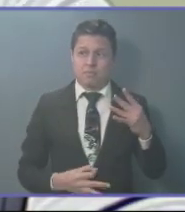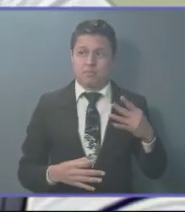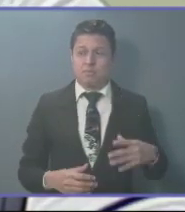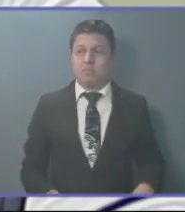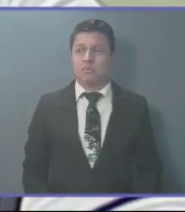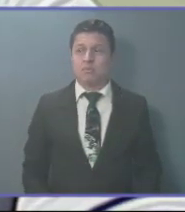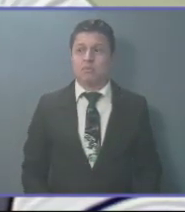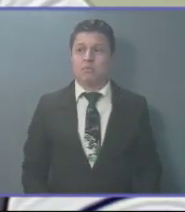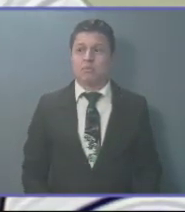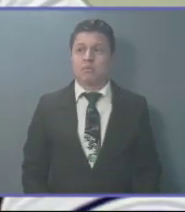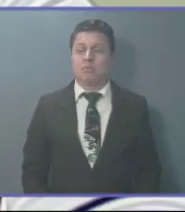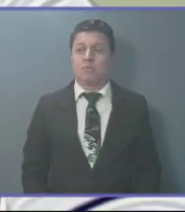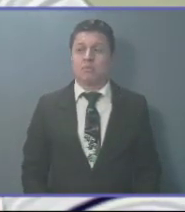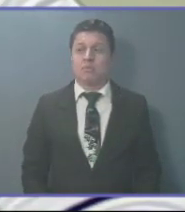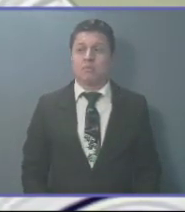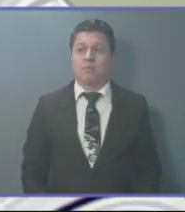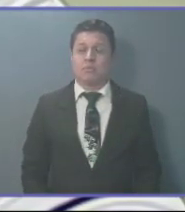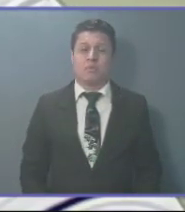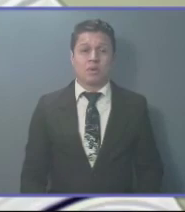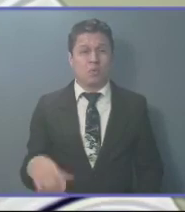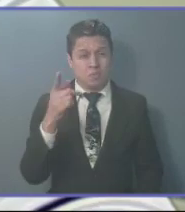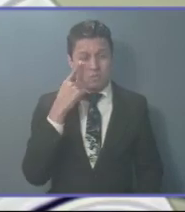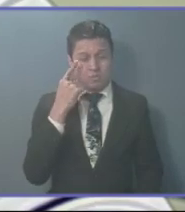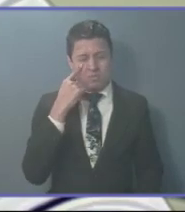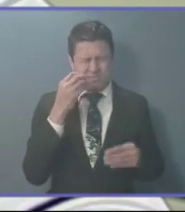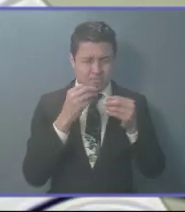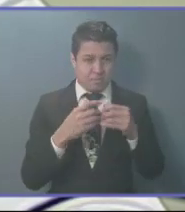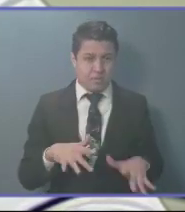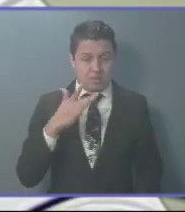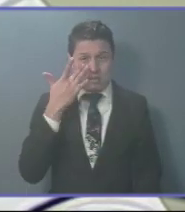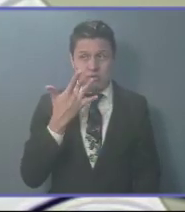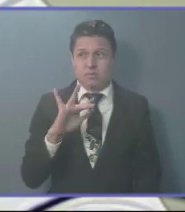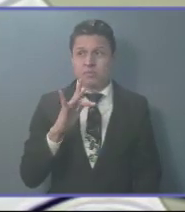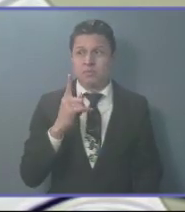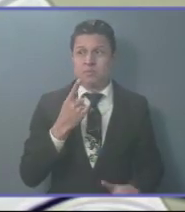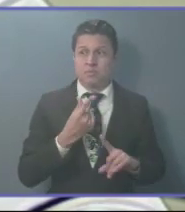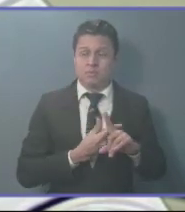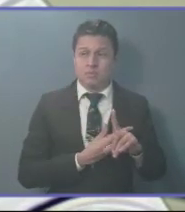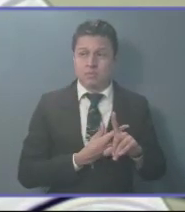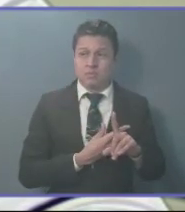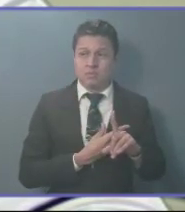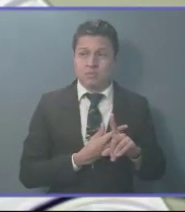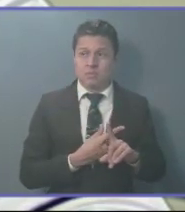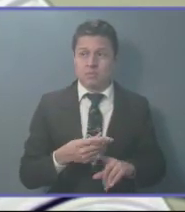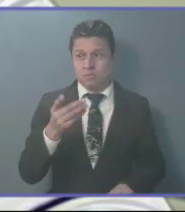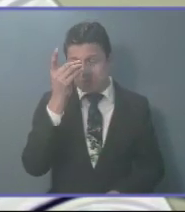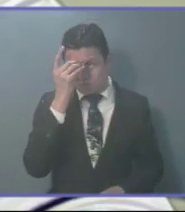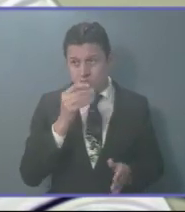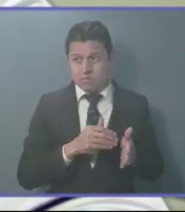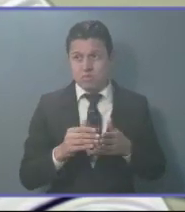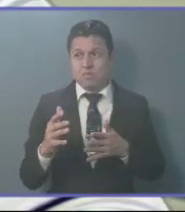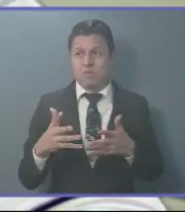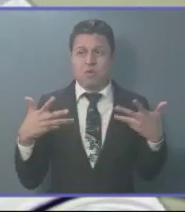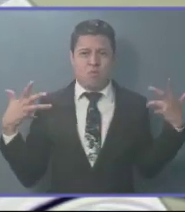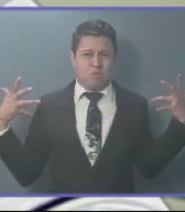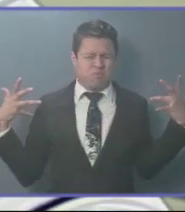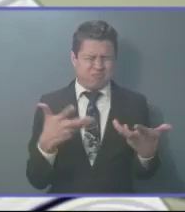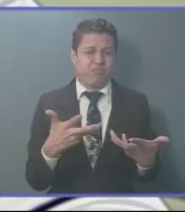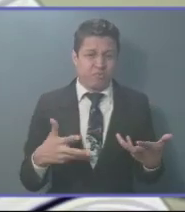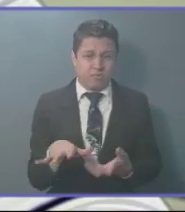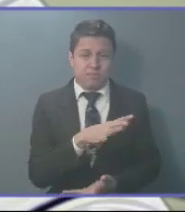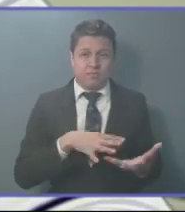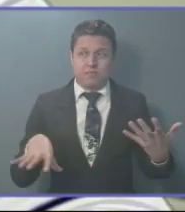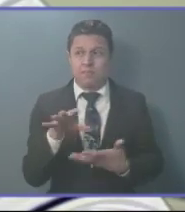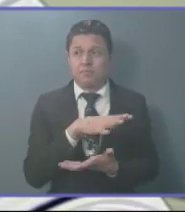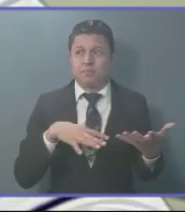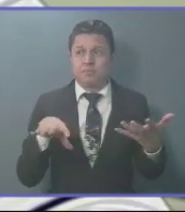incertidumbre legal y arriesgar que el sábado el regreso sea de una manera desordenada